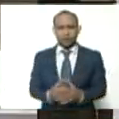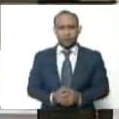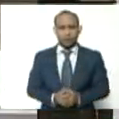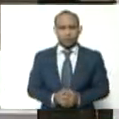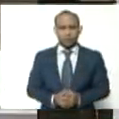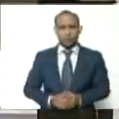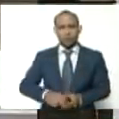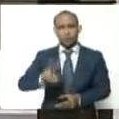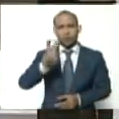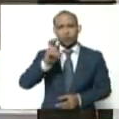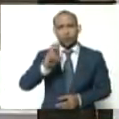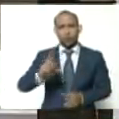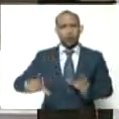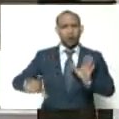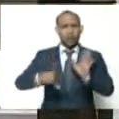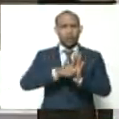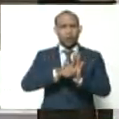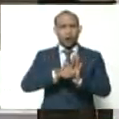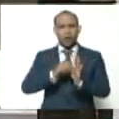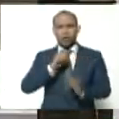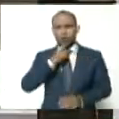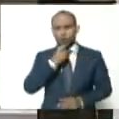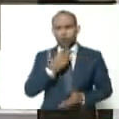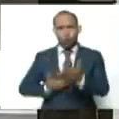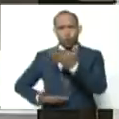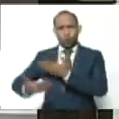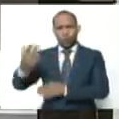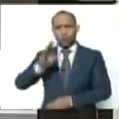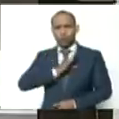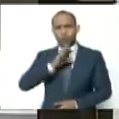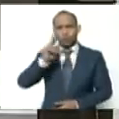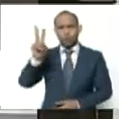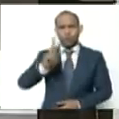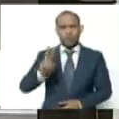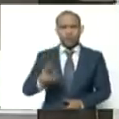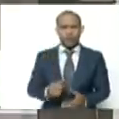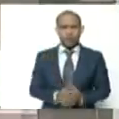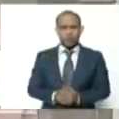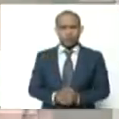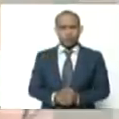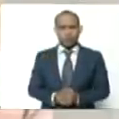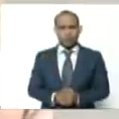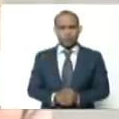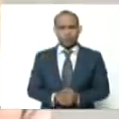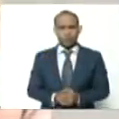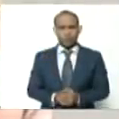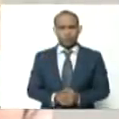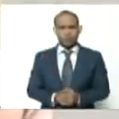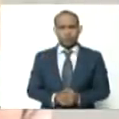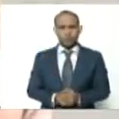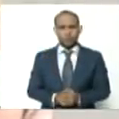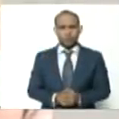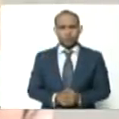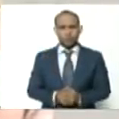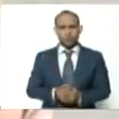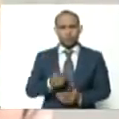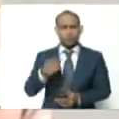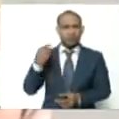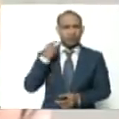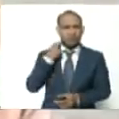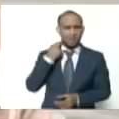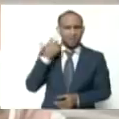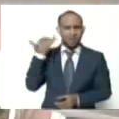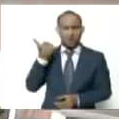nuevo Código de Comercio para Venezuela. Código de Comercio vigente es un código vetusto,